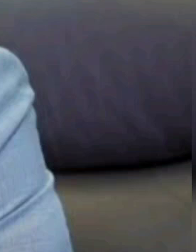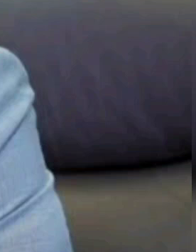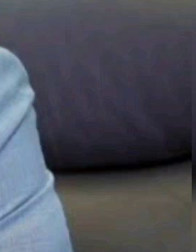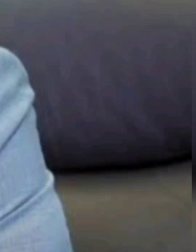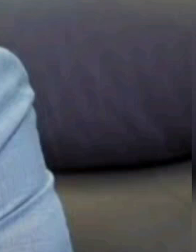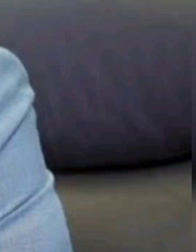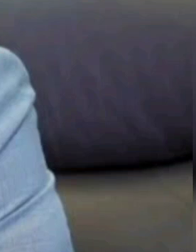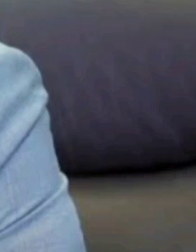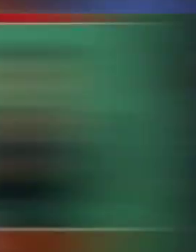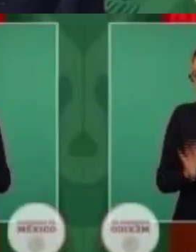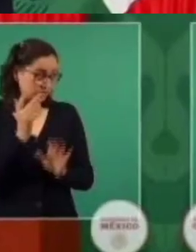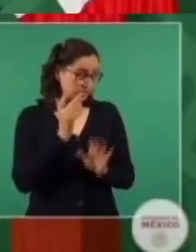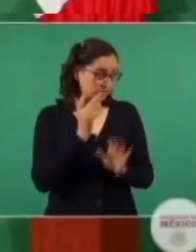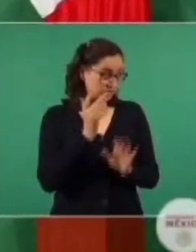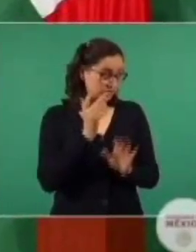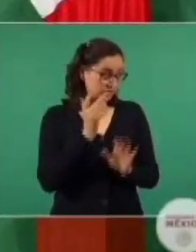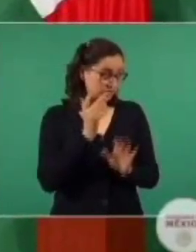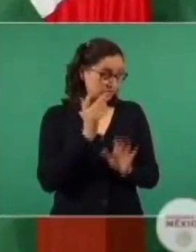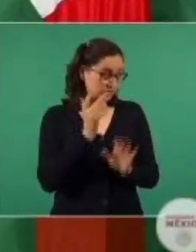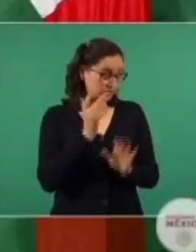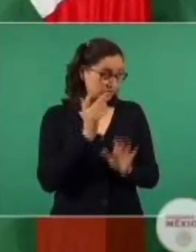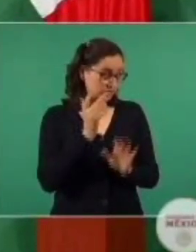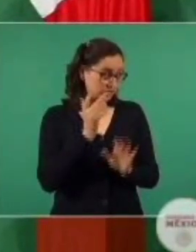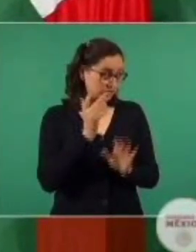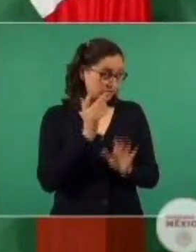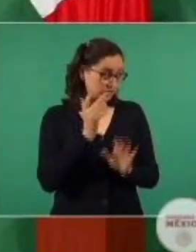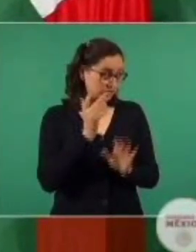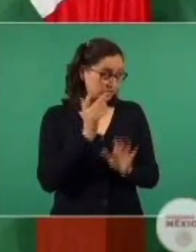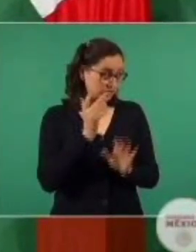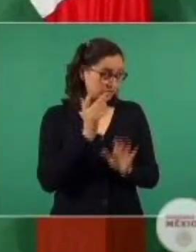siguieron para